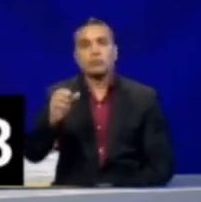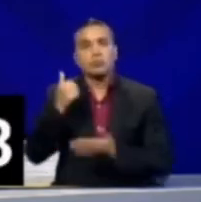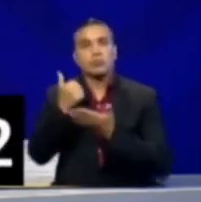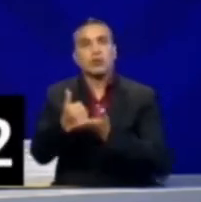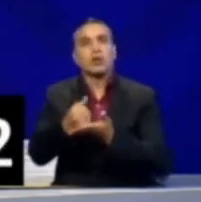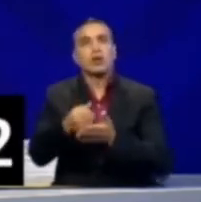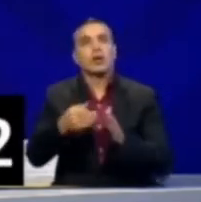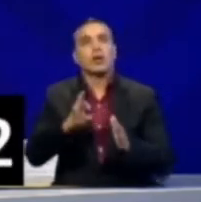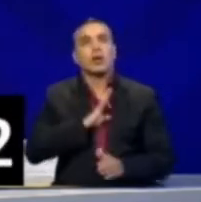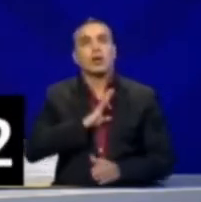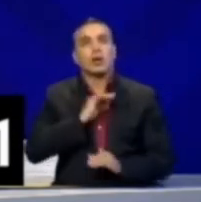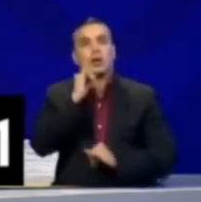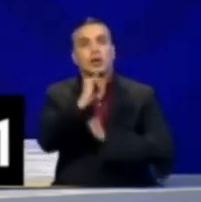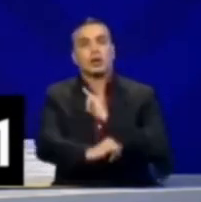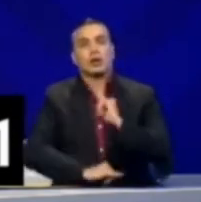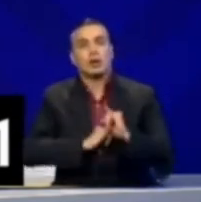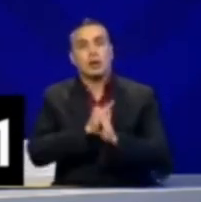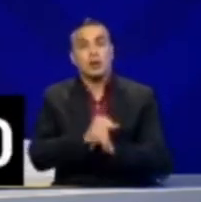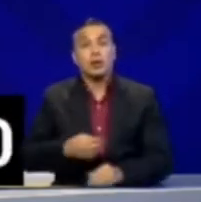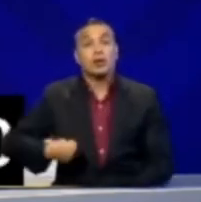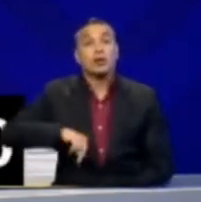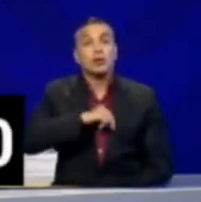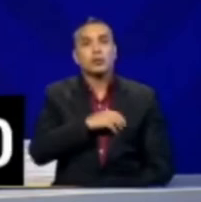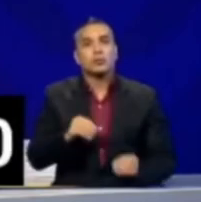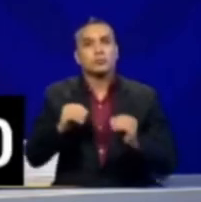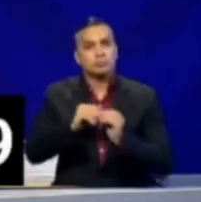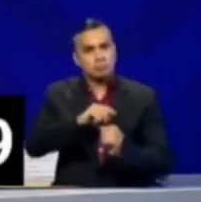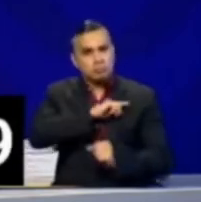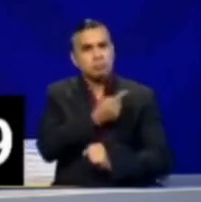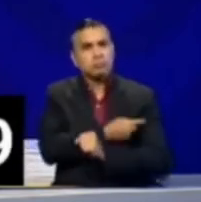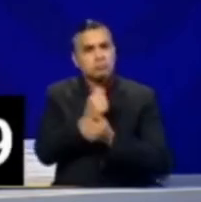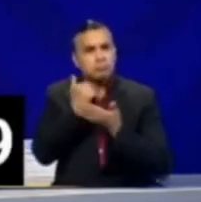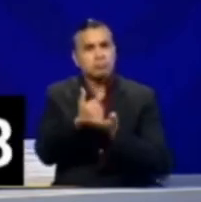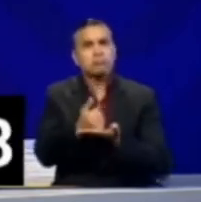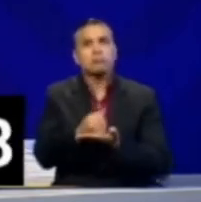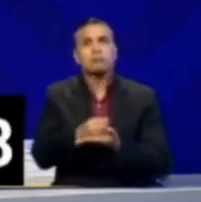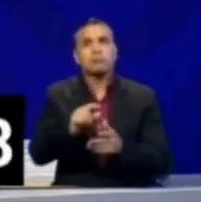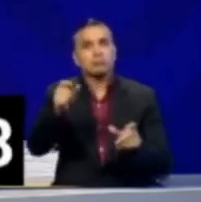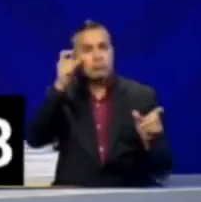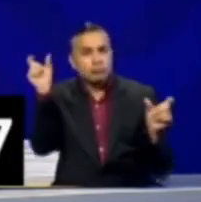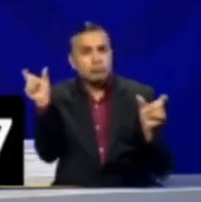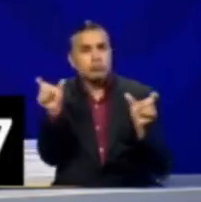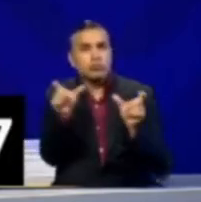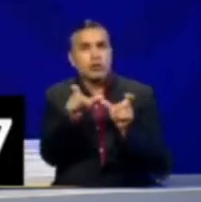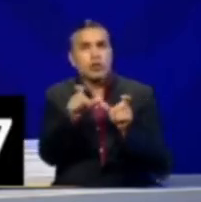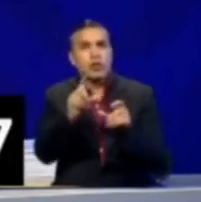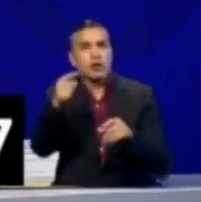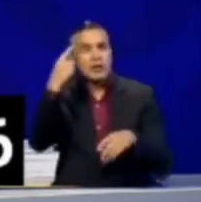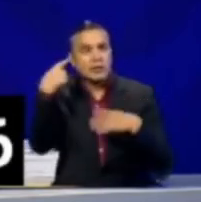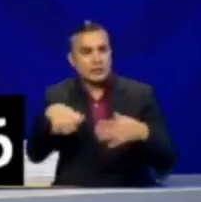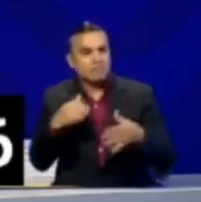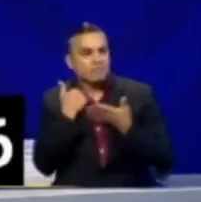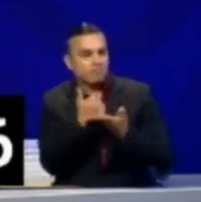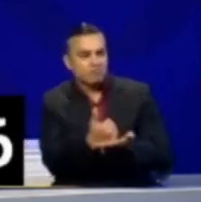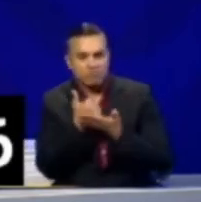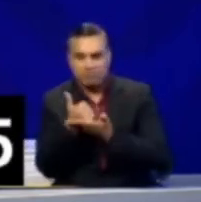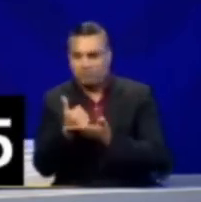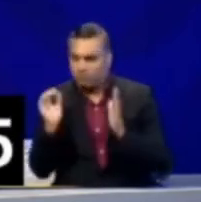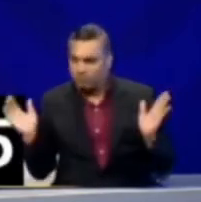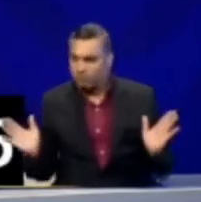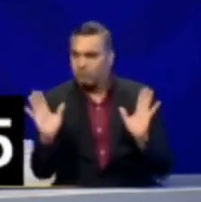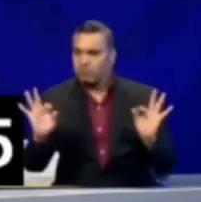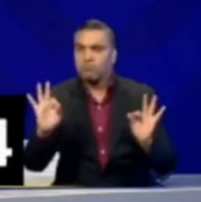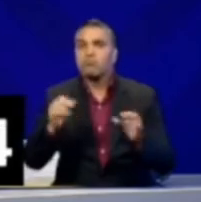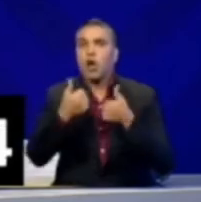asistencia técnica internacional. Vamos a fortalecer a la Fiscalía General de la Nación. Vamos a fortalecer